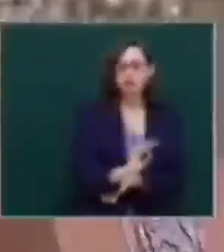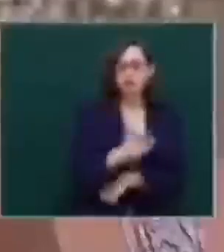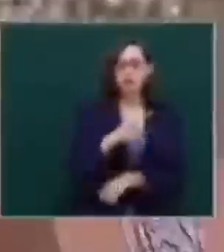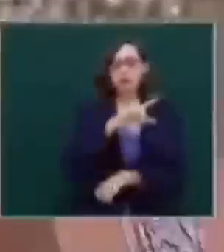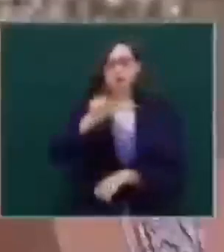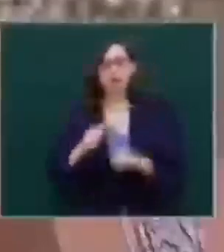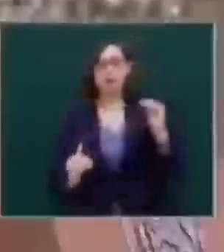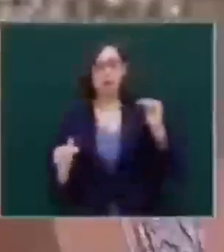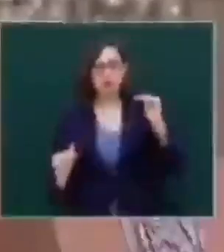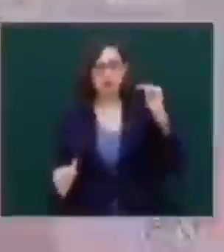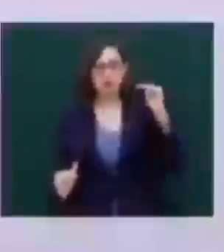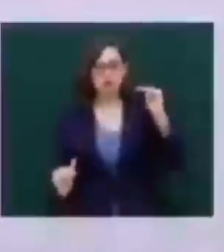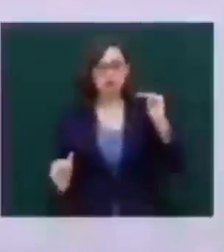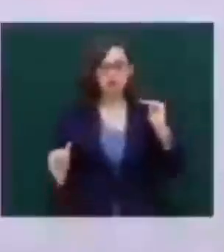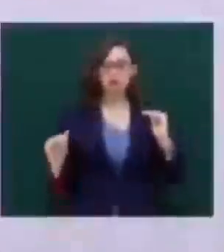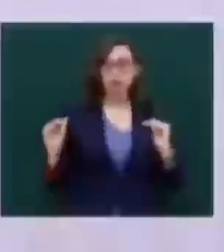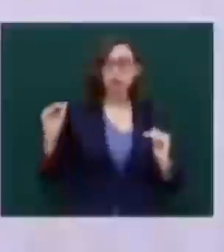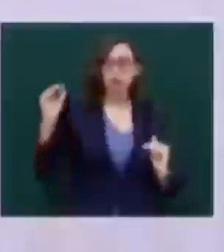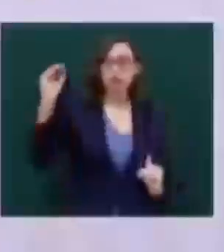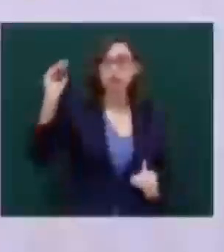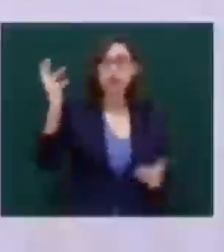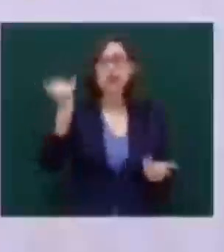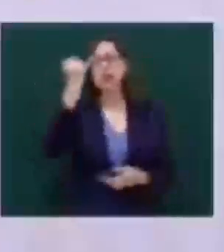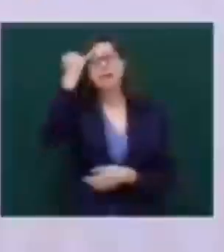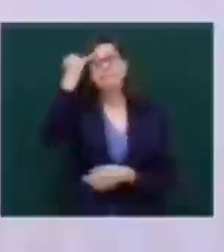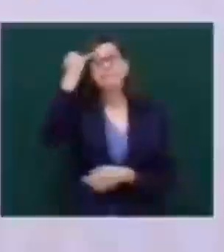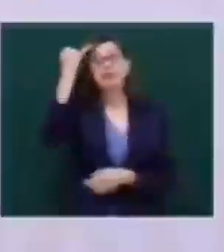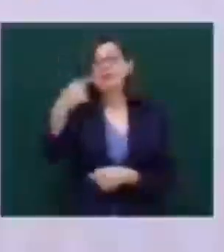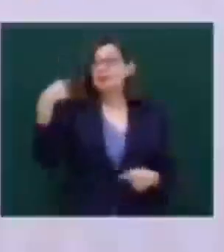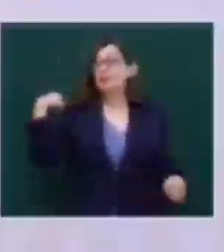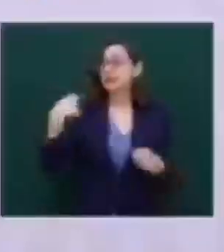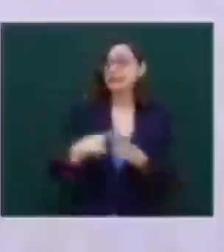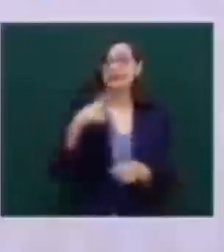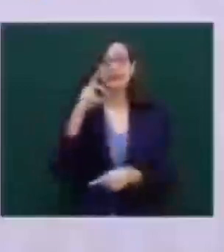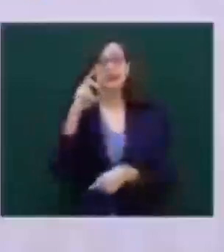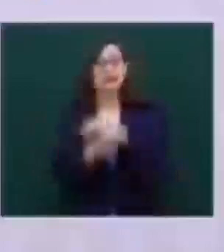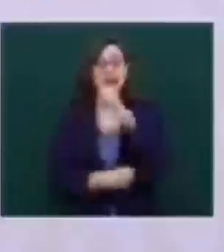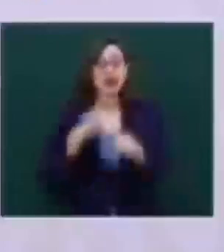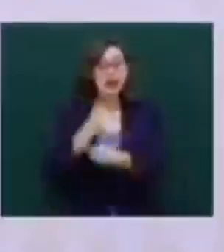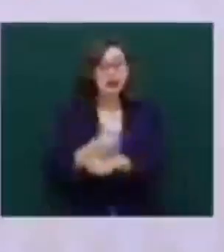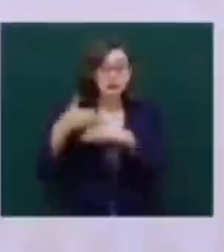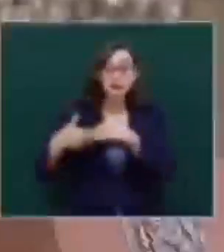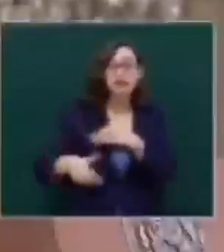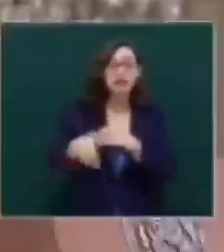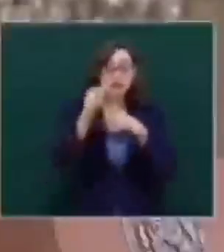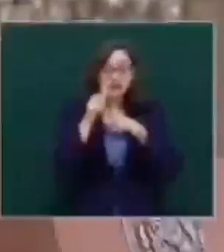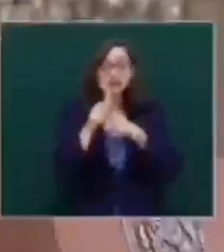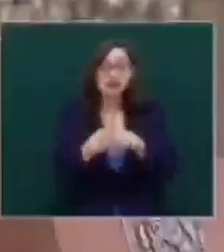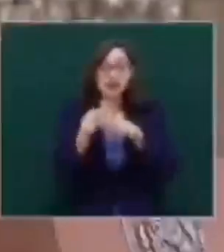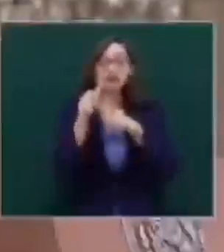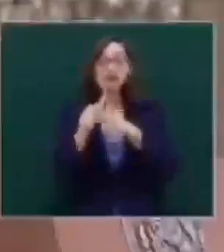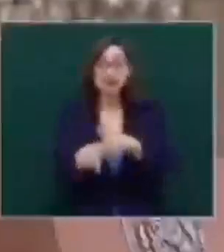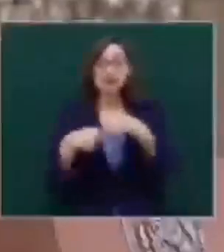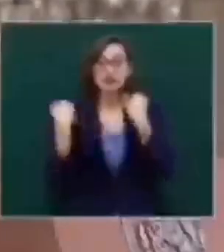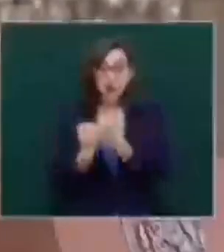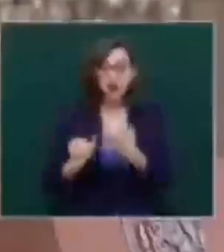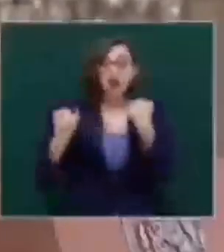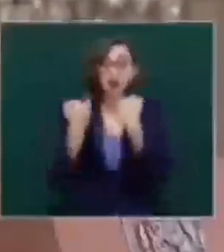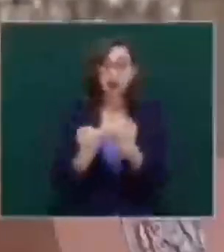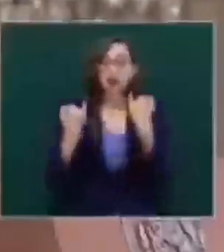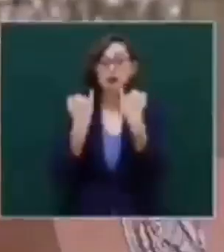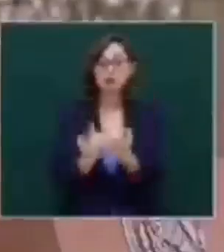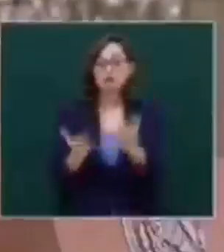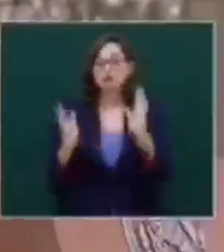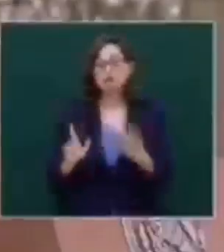12.4%. Imaginemos si esta tendencia de las últimas tres décadas se mantuviera, y no hay nada que legal o legítimamente